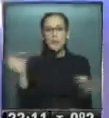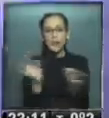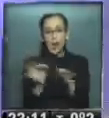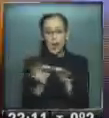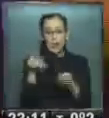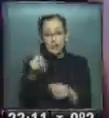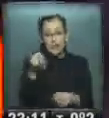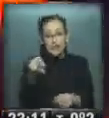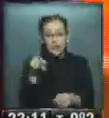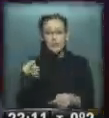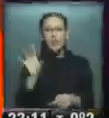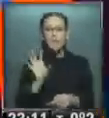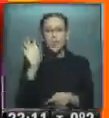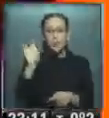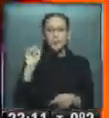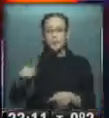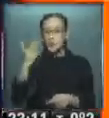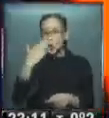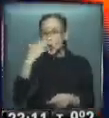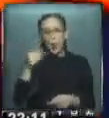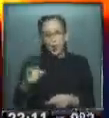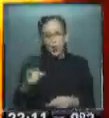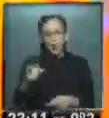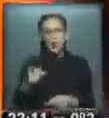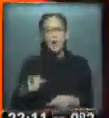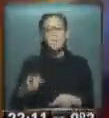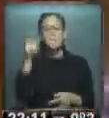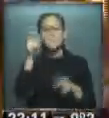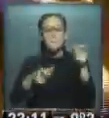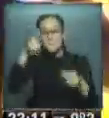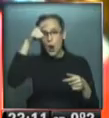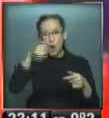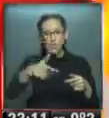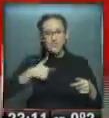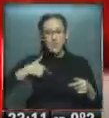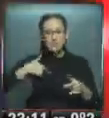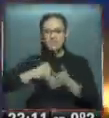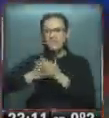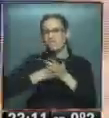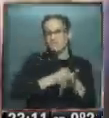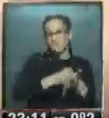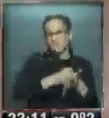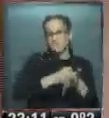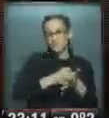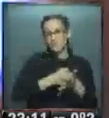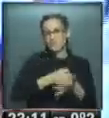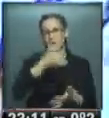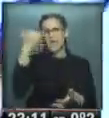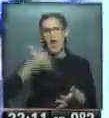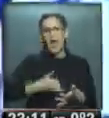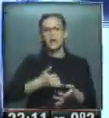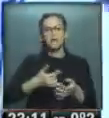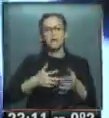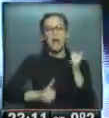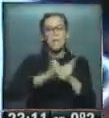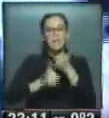Argentinas, en la provincia de Córdoba. Fuerzas policiales de la provincia reprimieron a los manifestantes que mantienen bloqueada la fábrica y tras